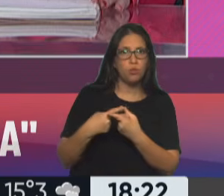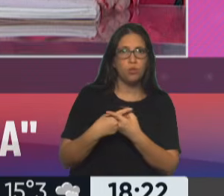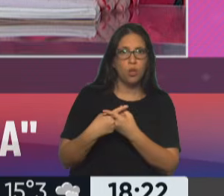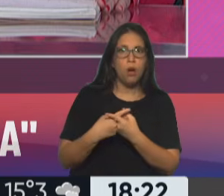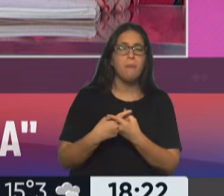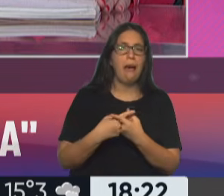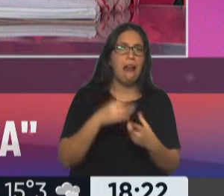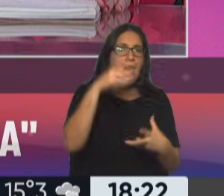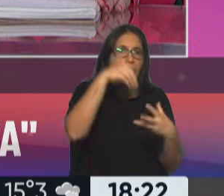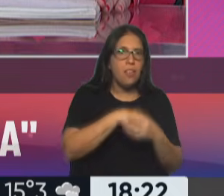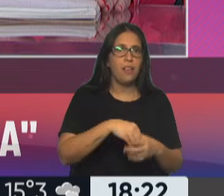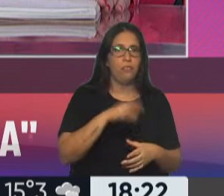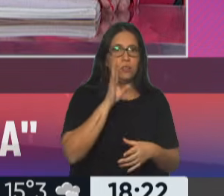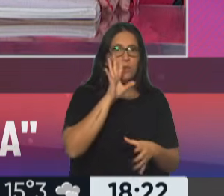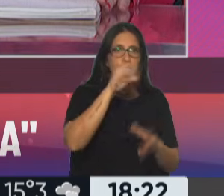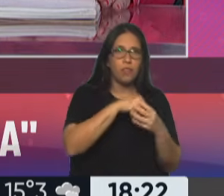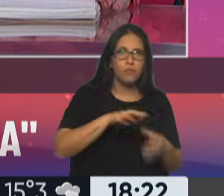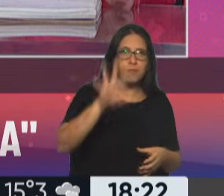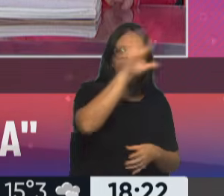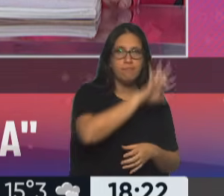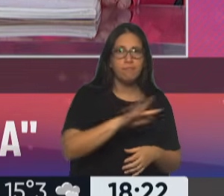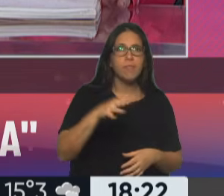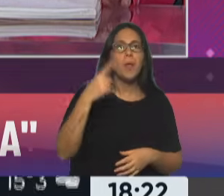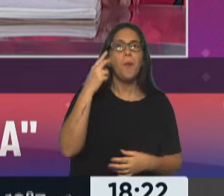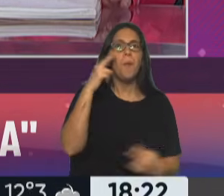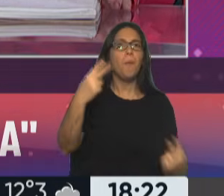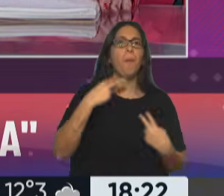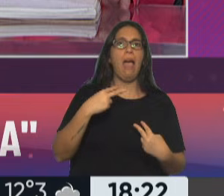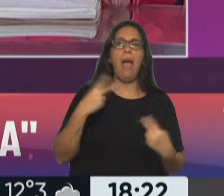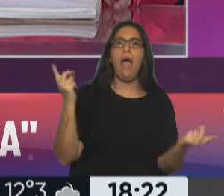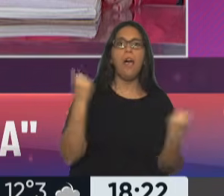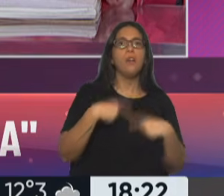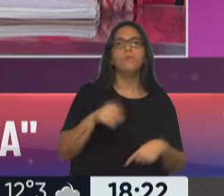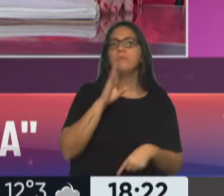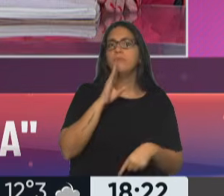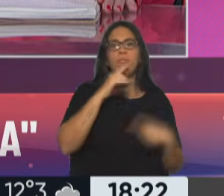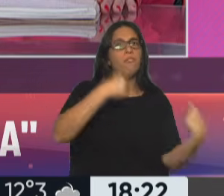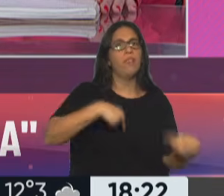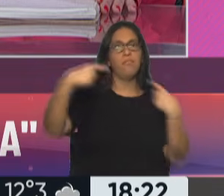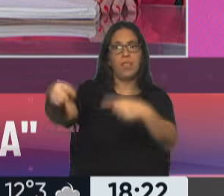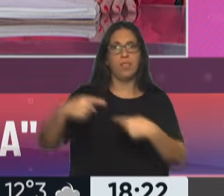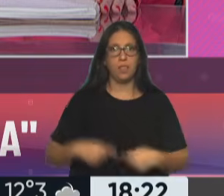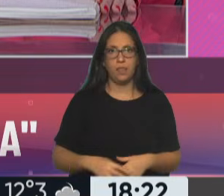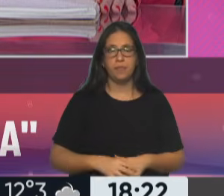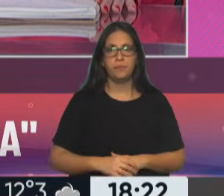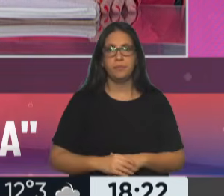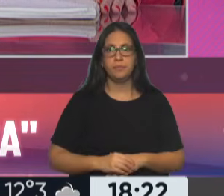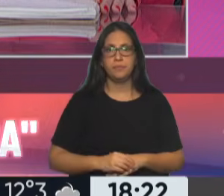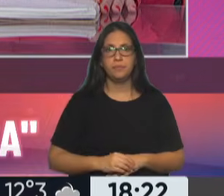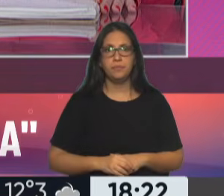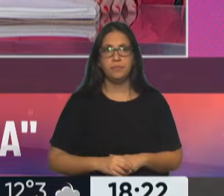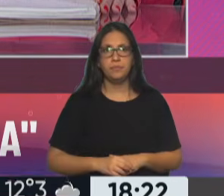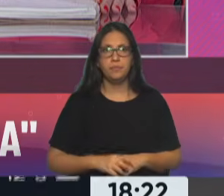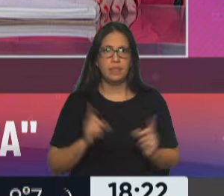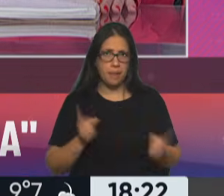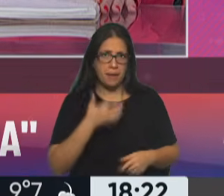la política de Estados Unidos se entienda que, bueno, que las cosas con Israel pueden llegar a cambiar. También en realidad, María